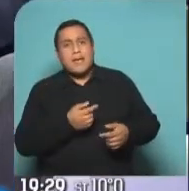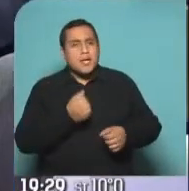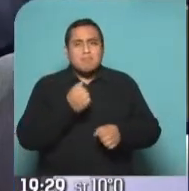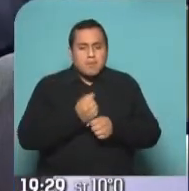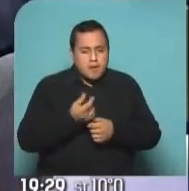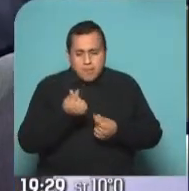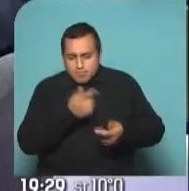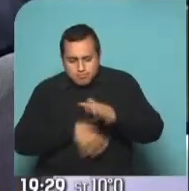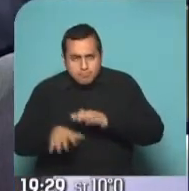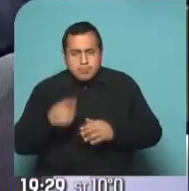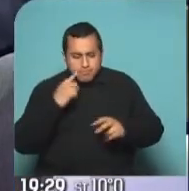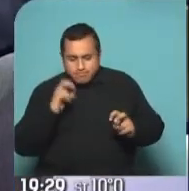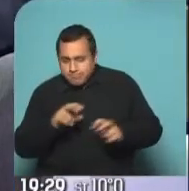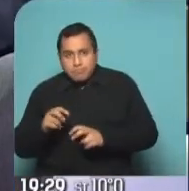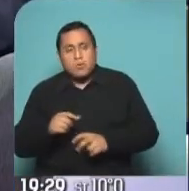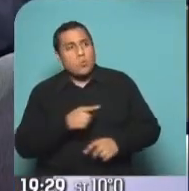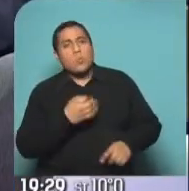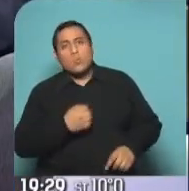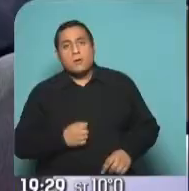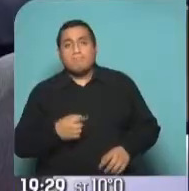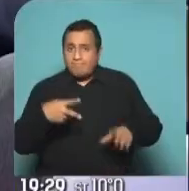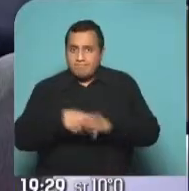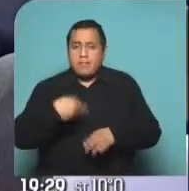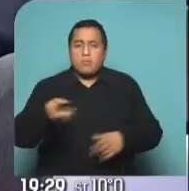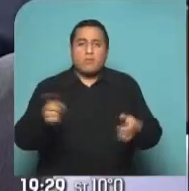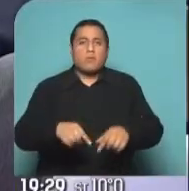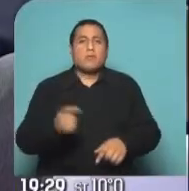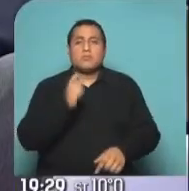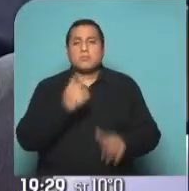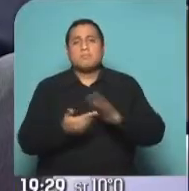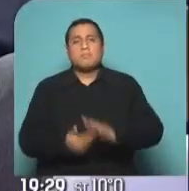internacional de su consultora DNI. Con él vamos a la pausa, enseguida seguimos con el Noticiero Central.